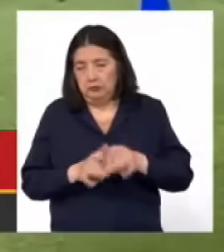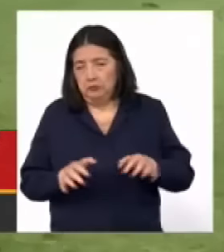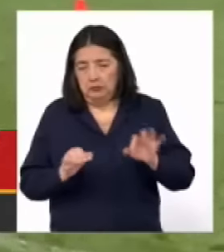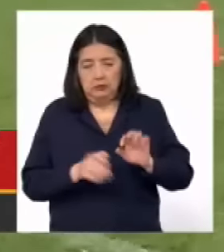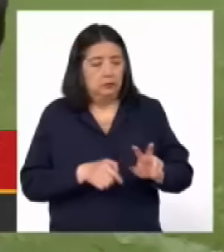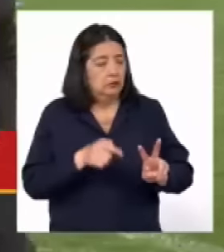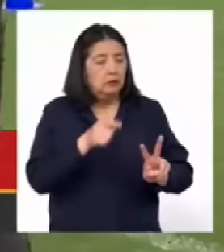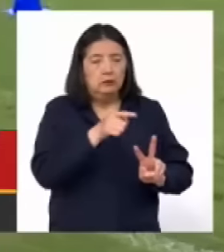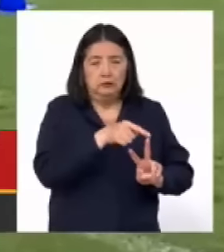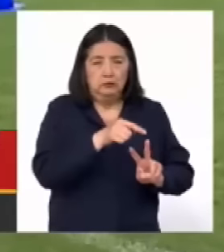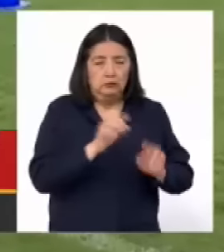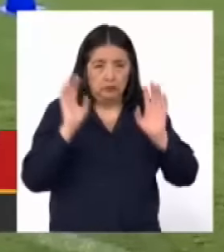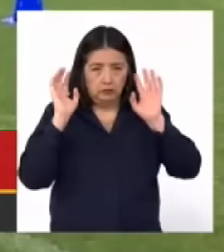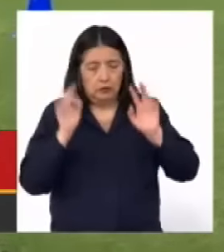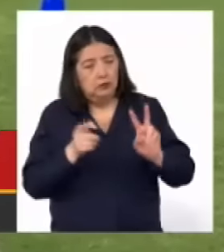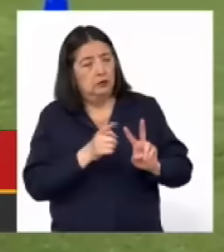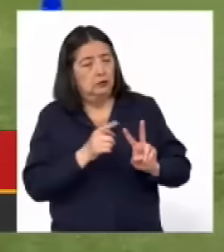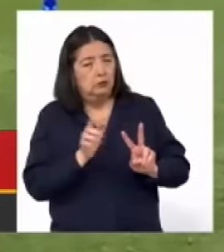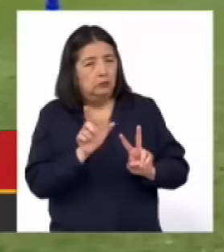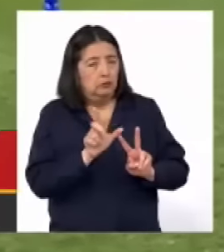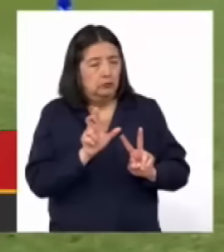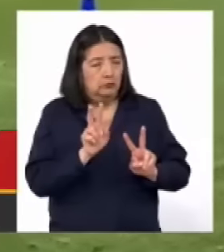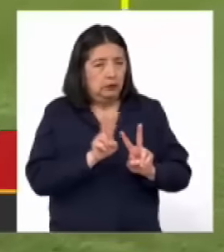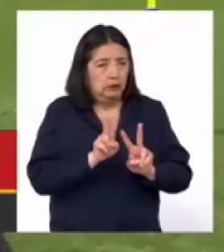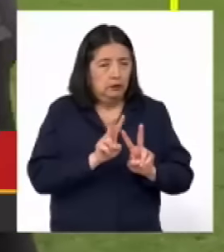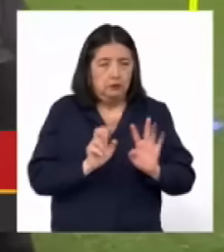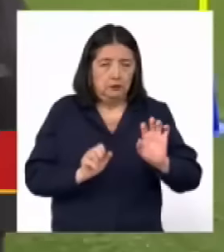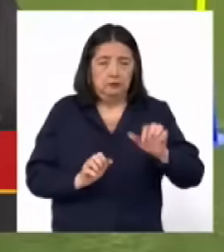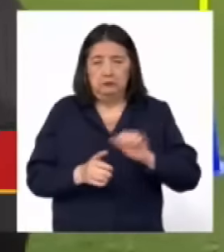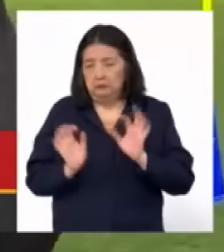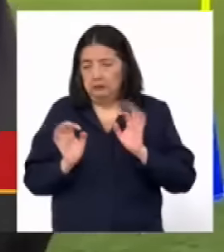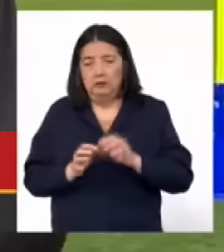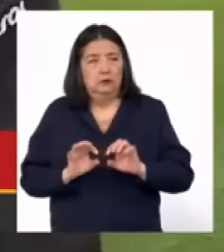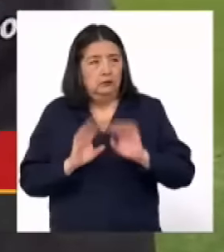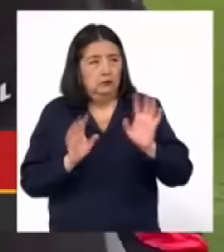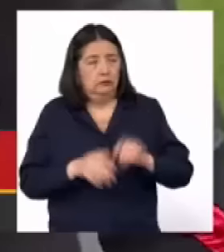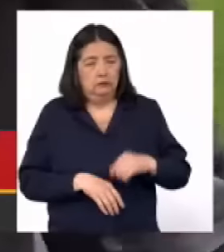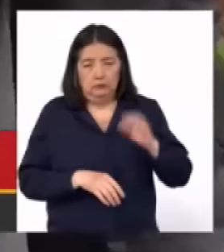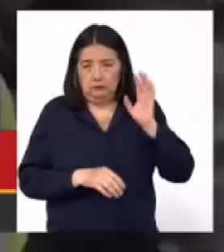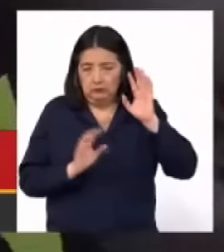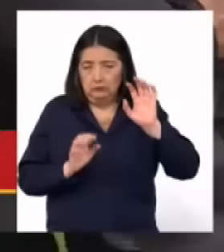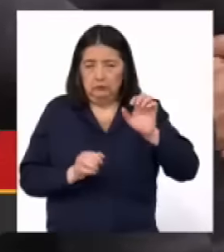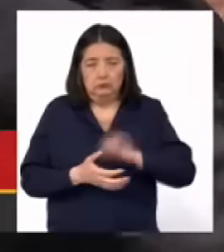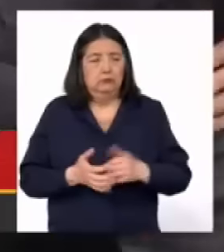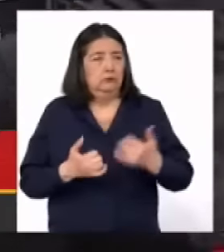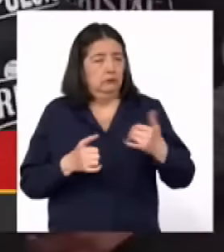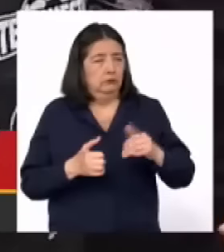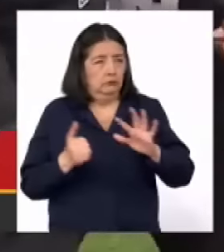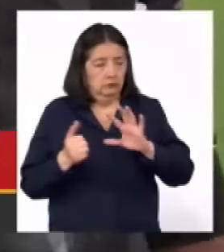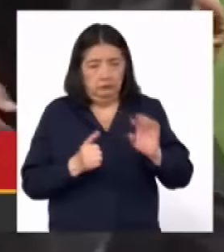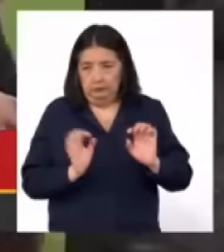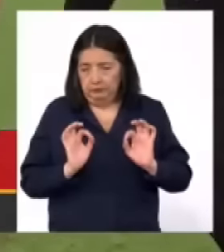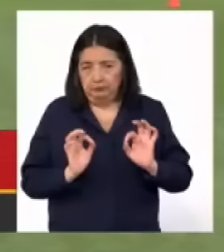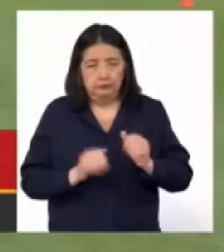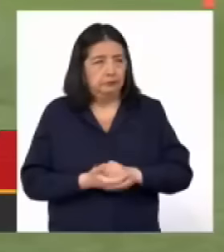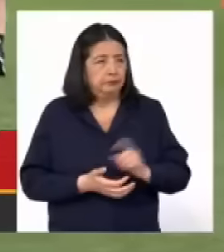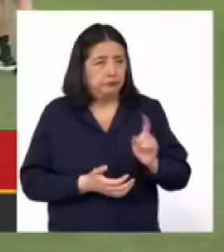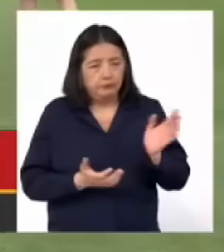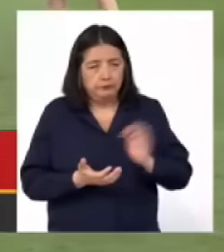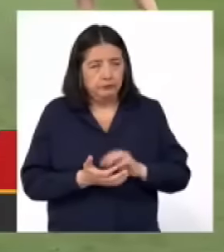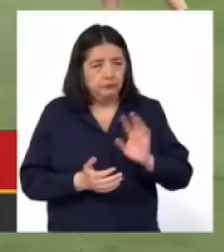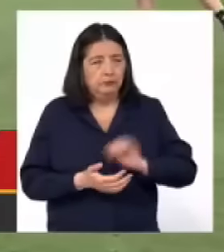tanto el Oreja Flores como Valera durante el tiempo que estuvieron en la cancha. Está claro que Edison Flores aguanta 60 minutos óptimos, no aguanta